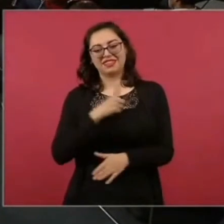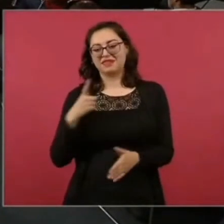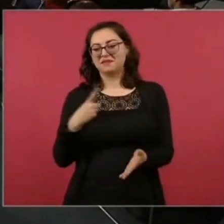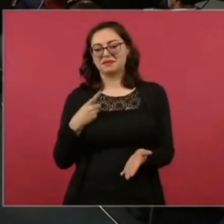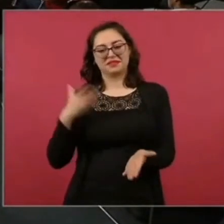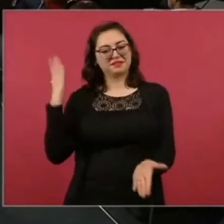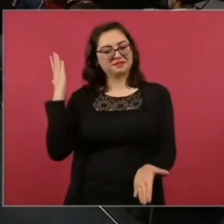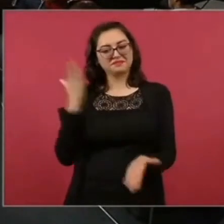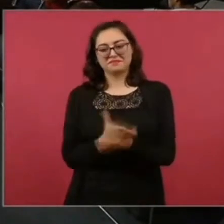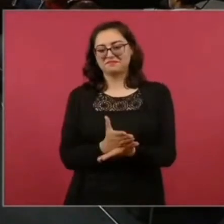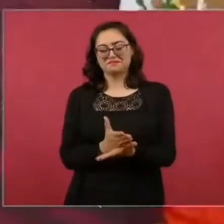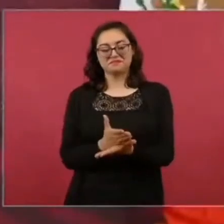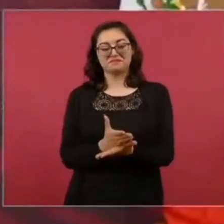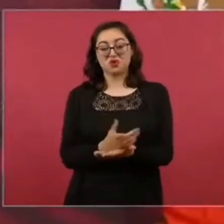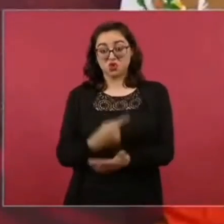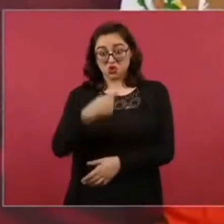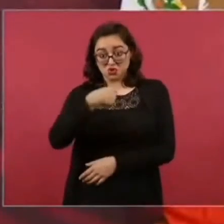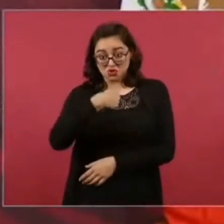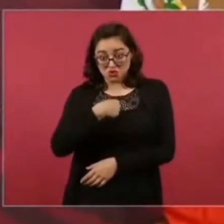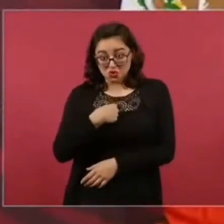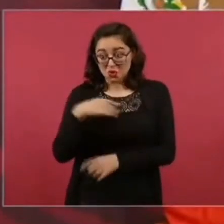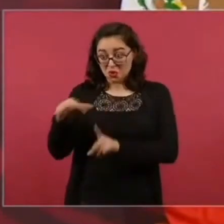repito, dedazo,